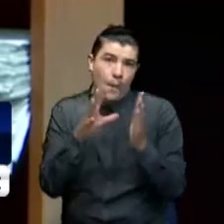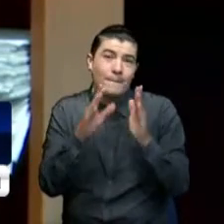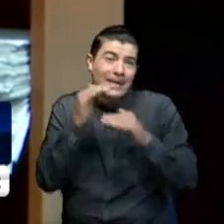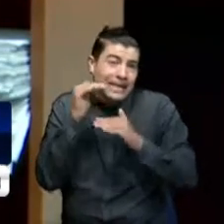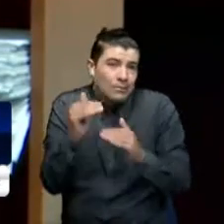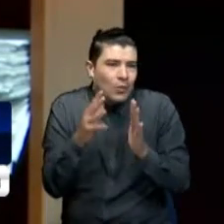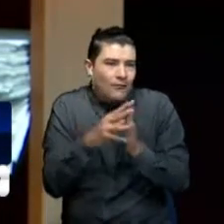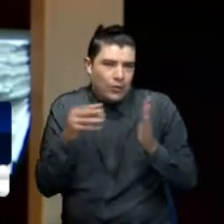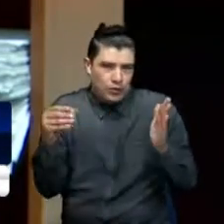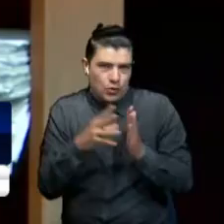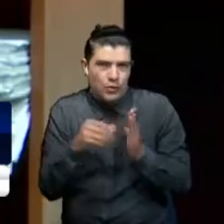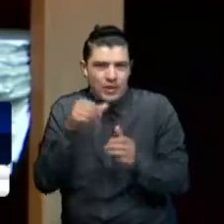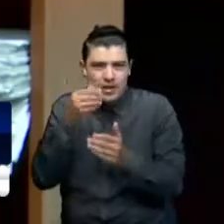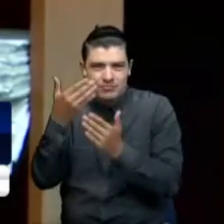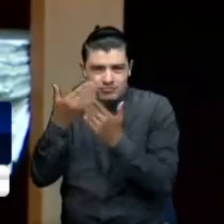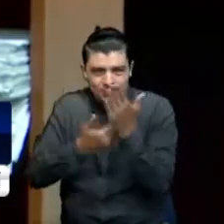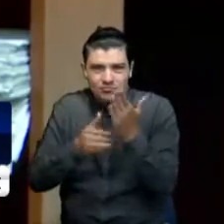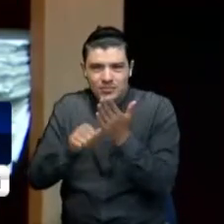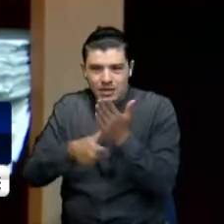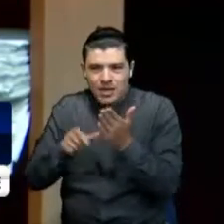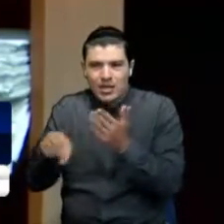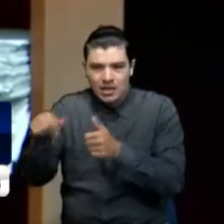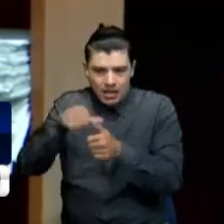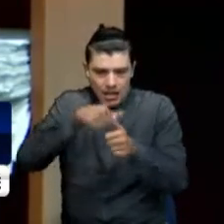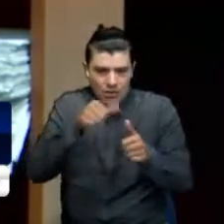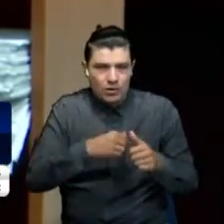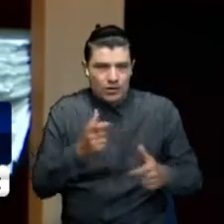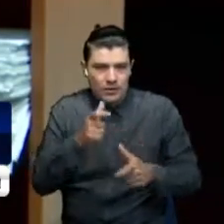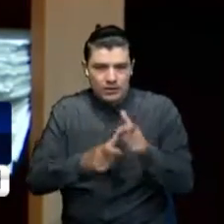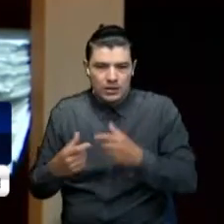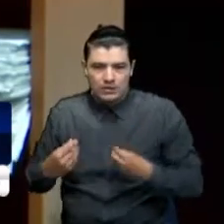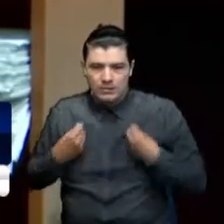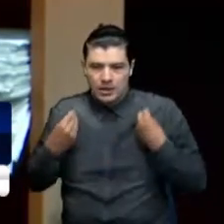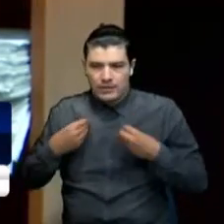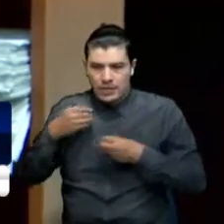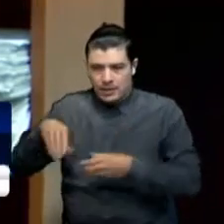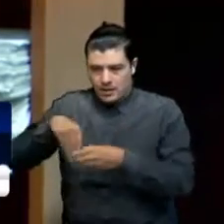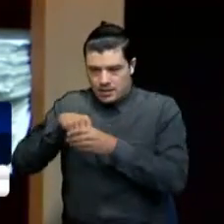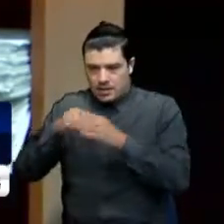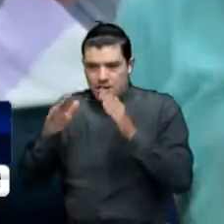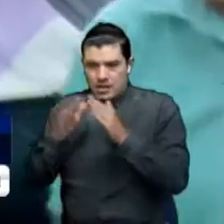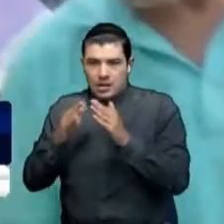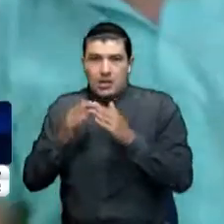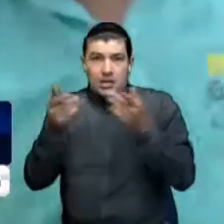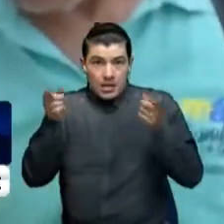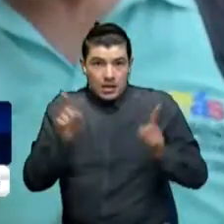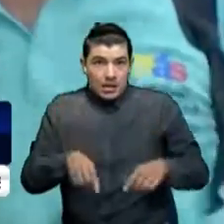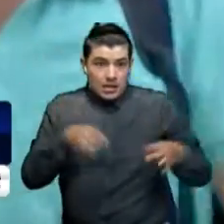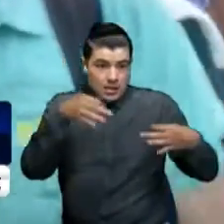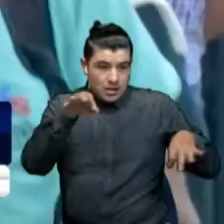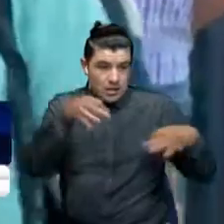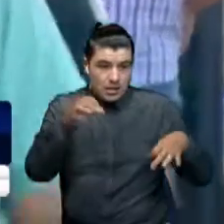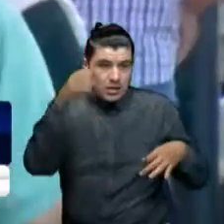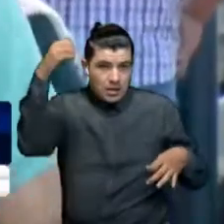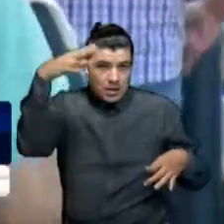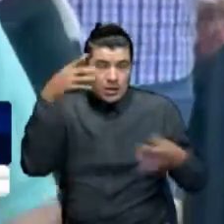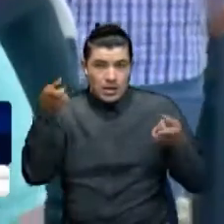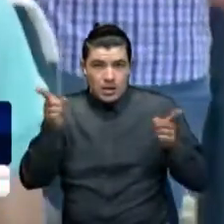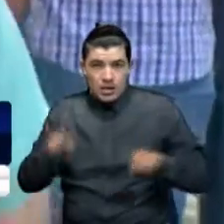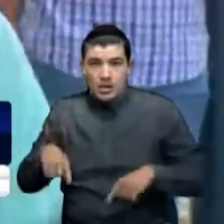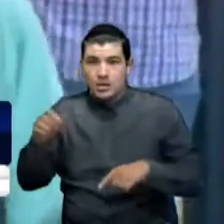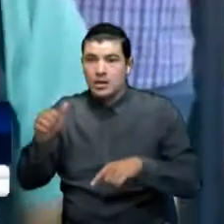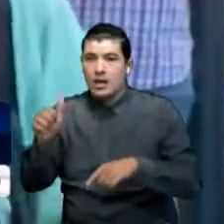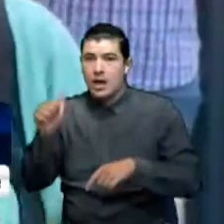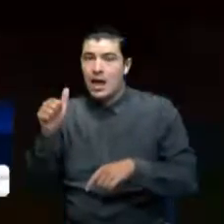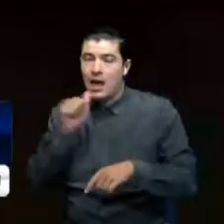de cada uno y tener adicionalmente también un recibo original de los un recibo de acueducto irán casa por casa en lo